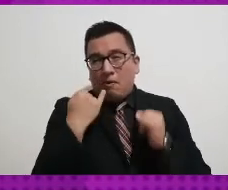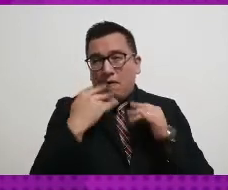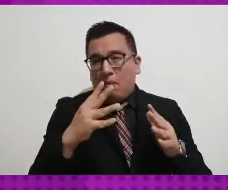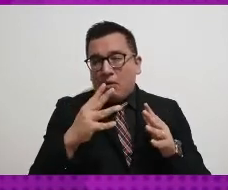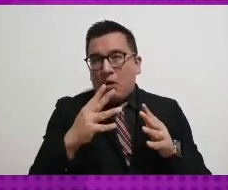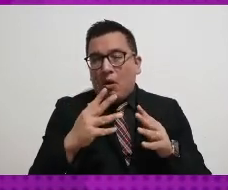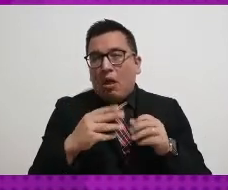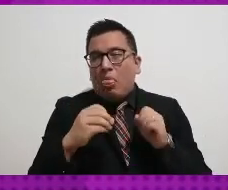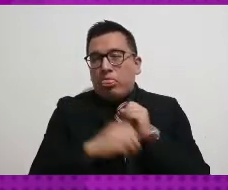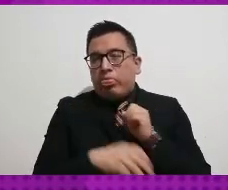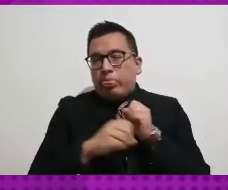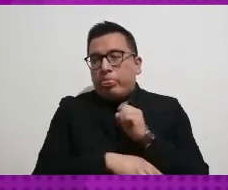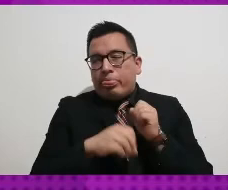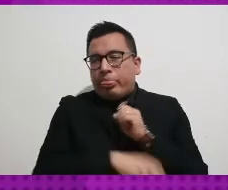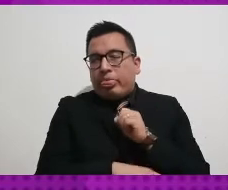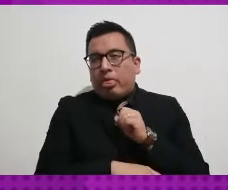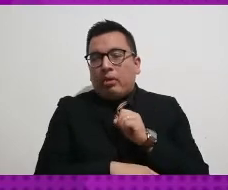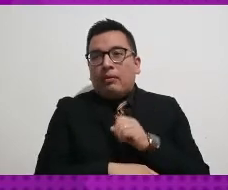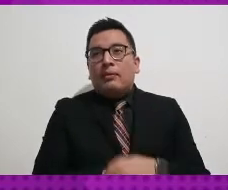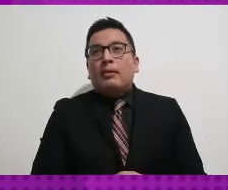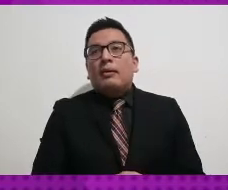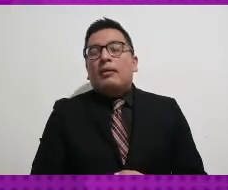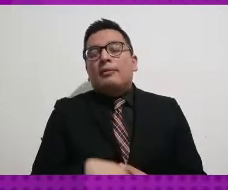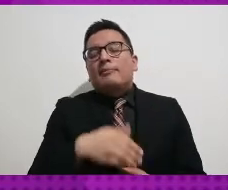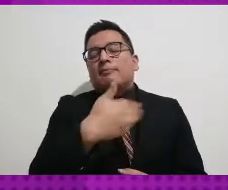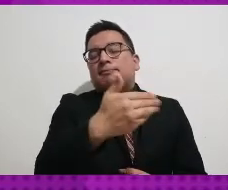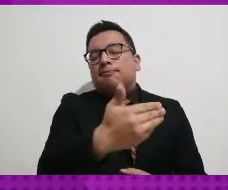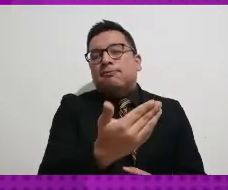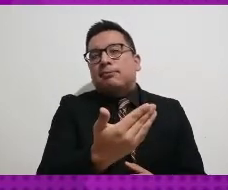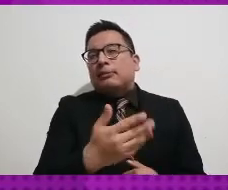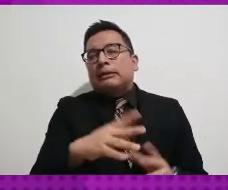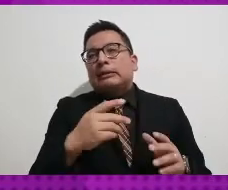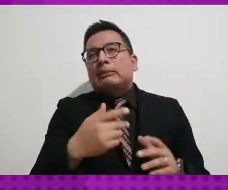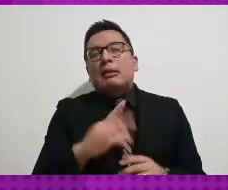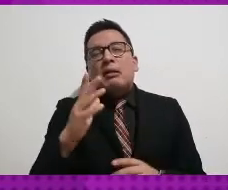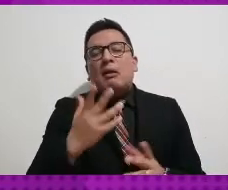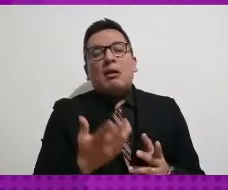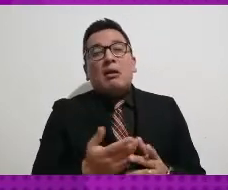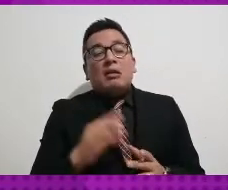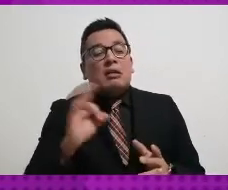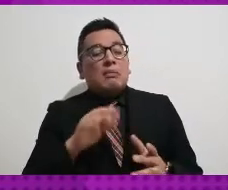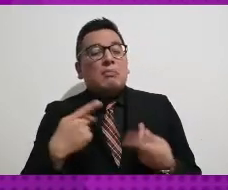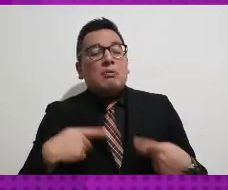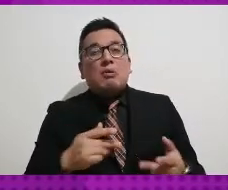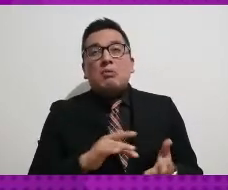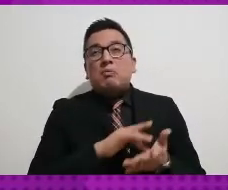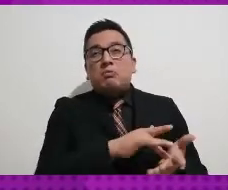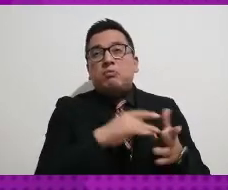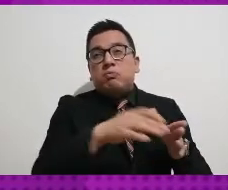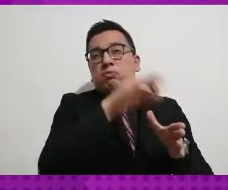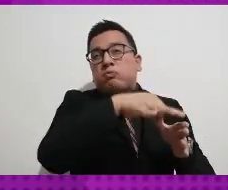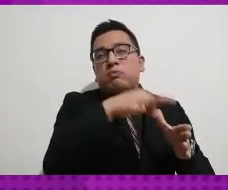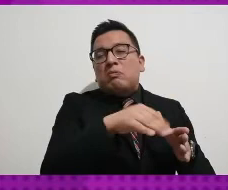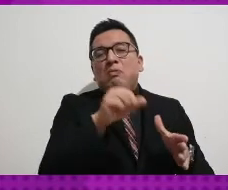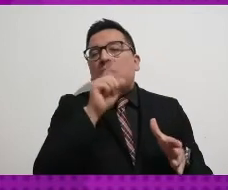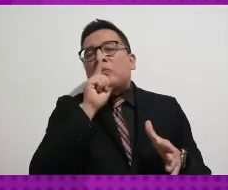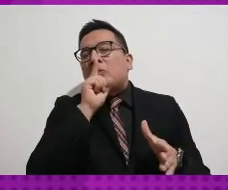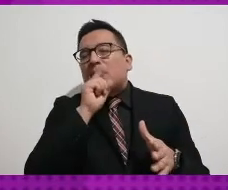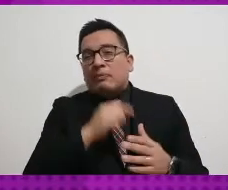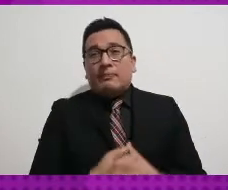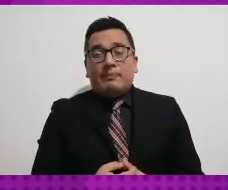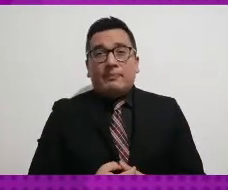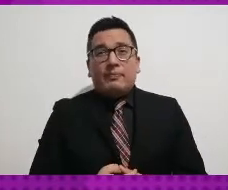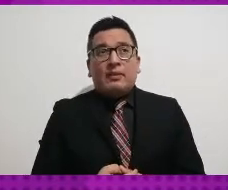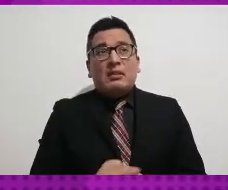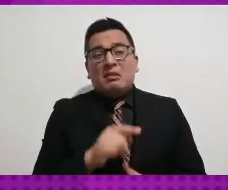información regularmente tienden a desaparecer después de cada proceso electoral o a verse inmersos en procedimientos